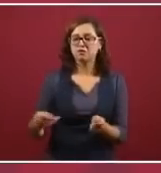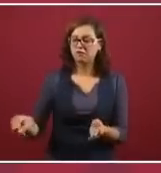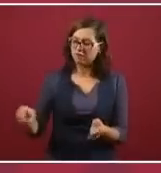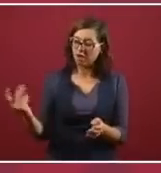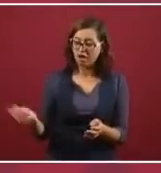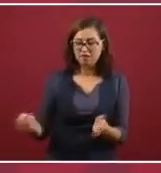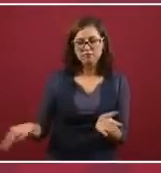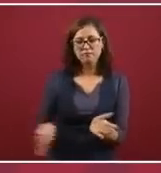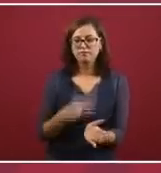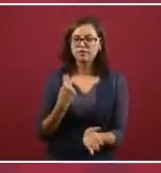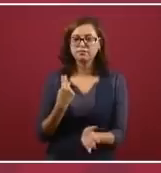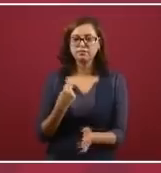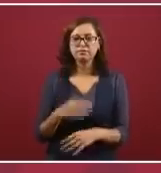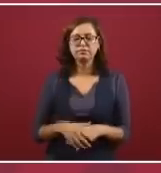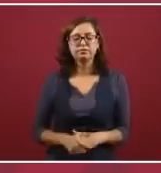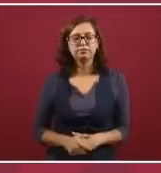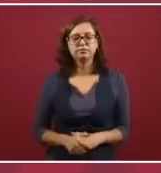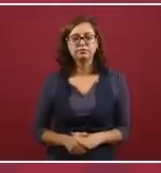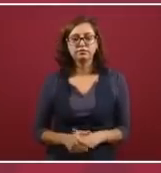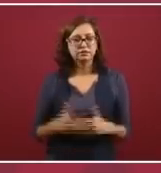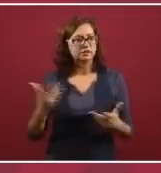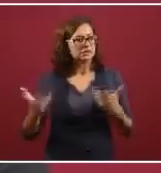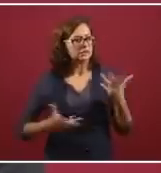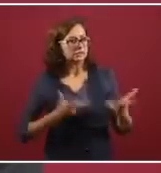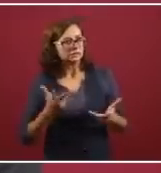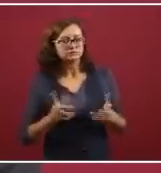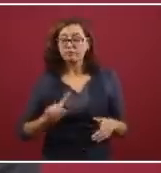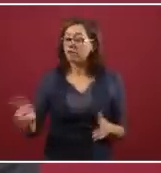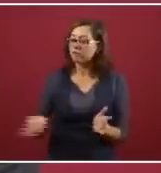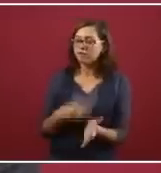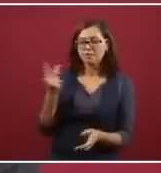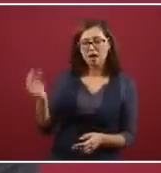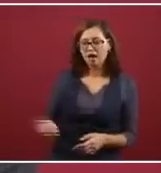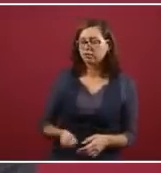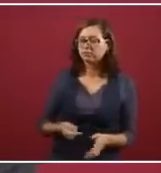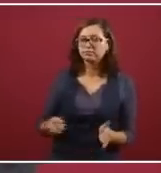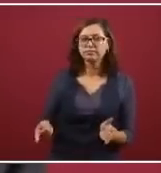fírmale. No, pero fírmale.